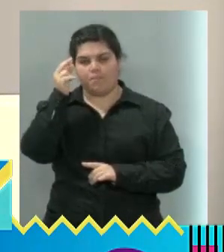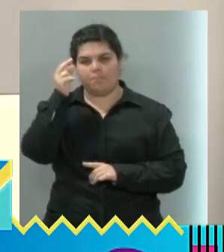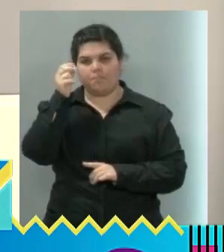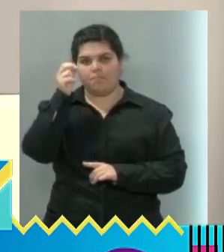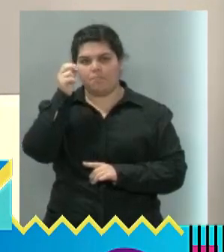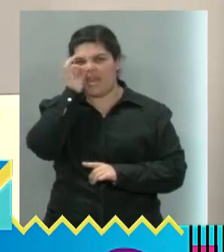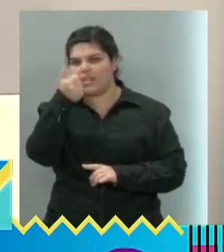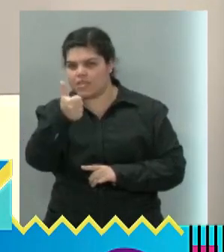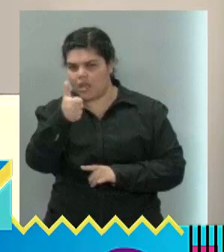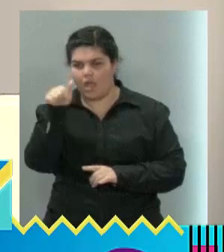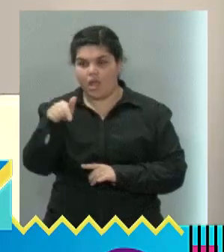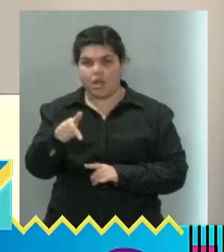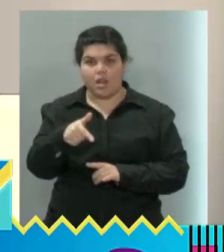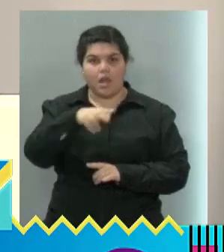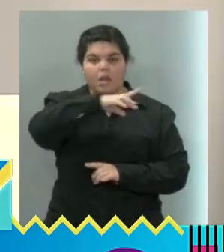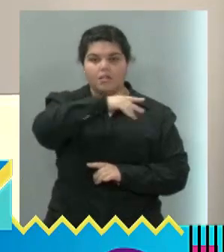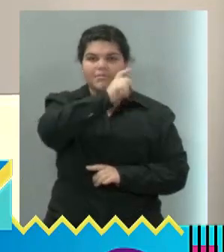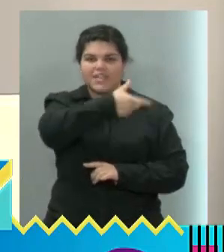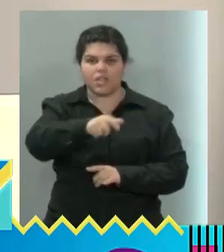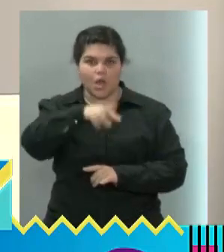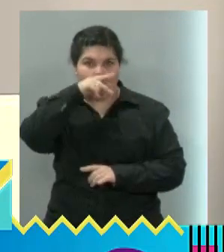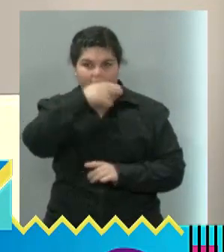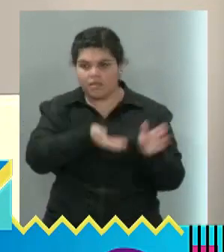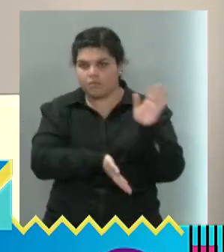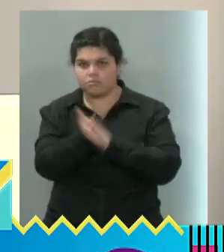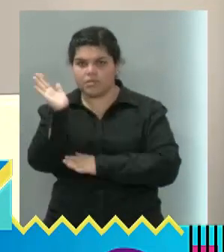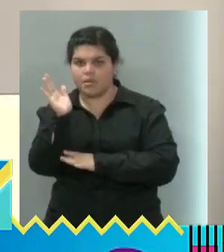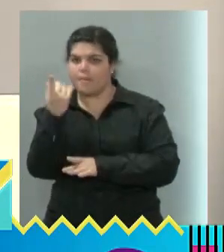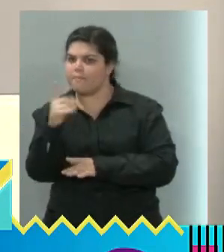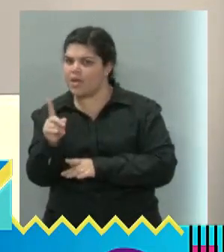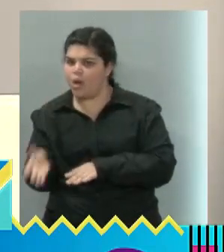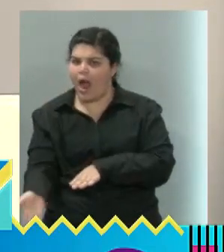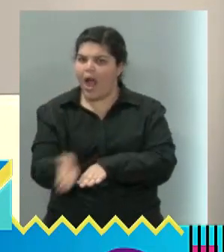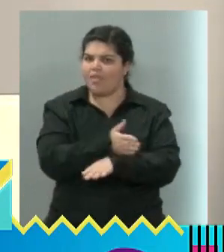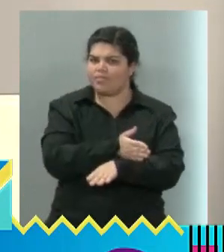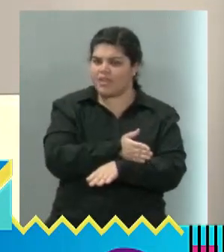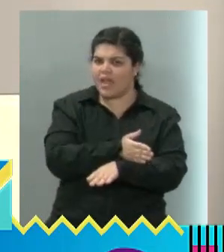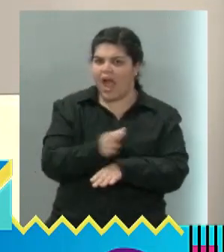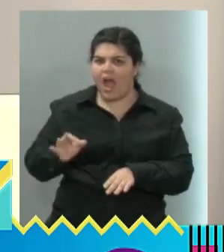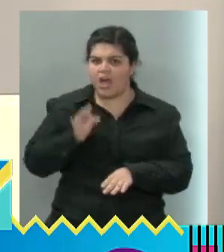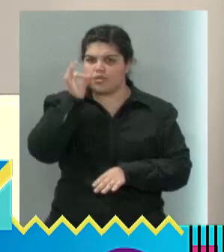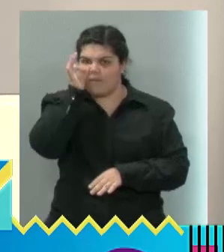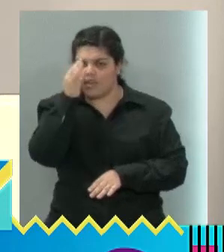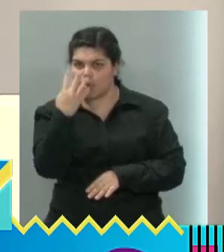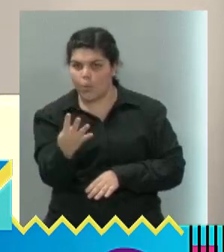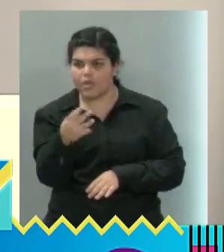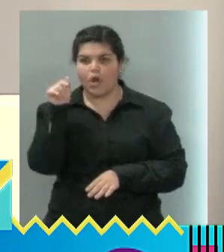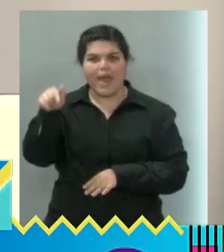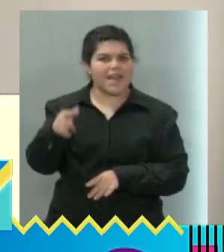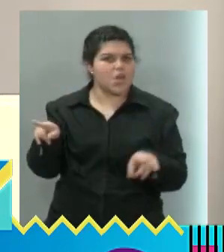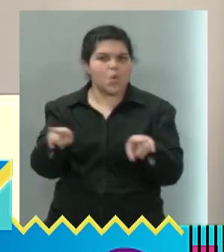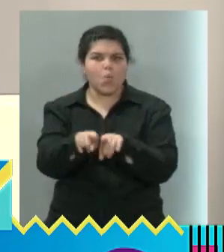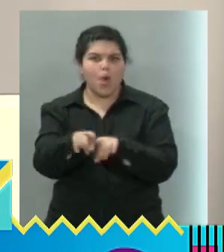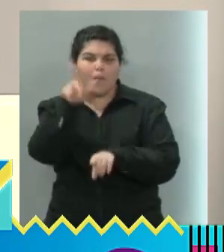se va del Río de la Plata, pero nos olvidamos que pasa 24 años lidiando como un